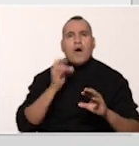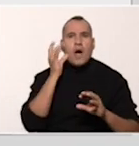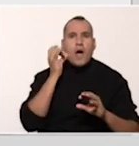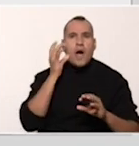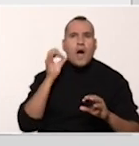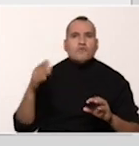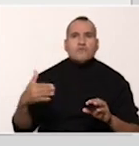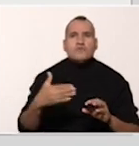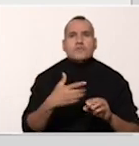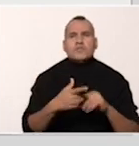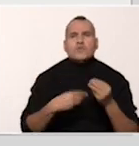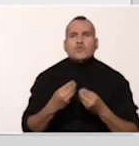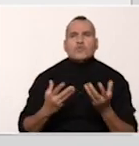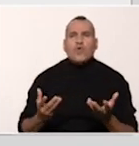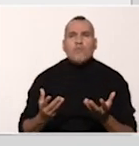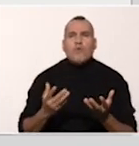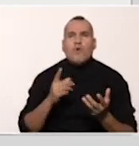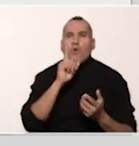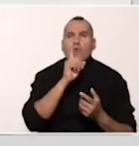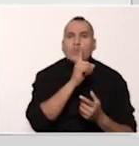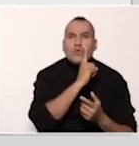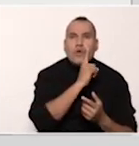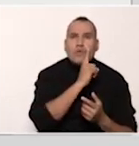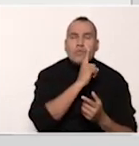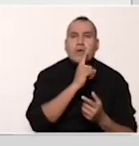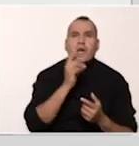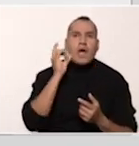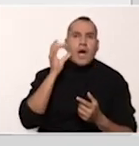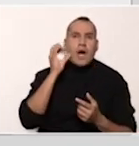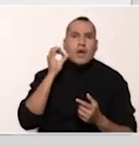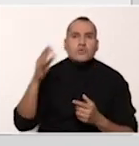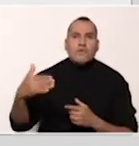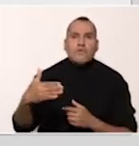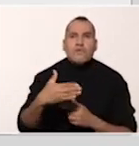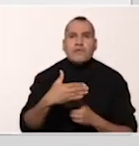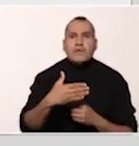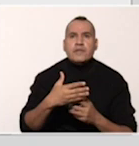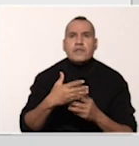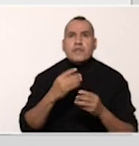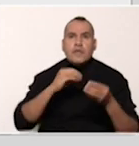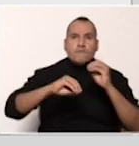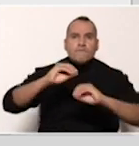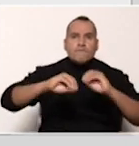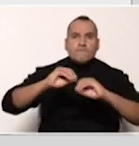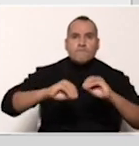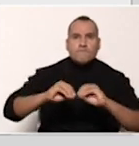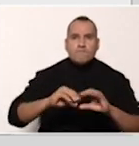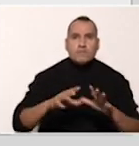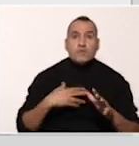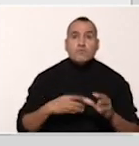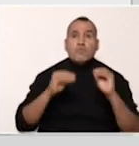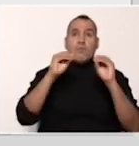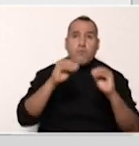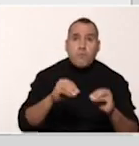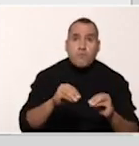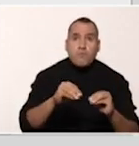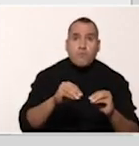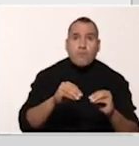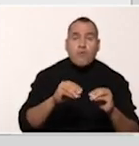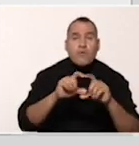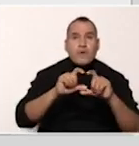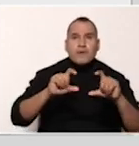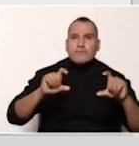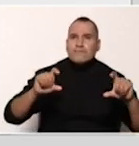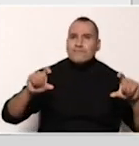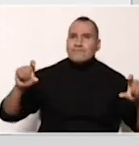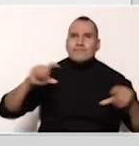la etiqueta y él automáticamente, al saber que estoy haciendo un código HTML, me interpreta y coloca las sintaxis